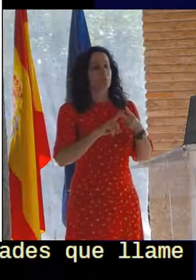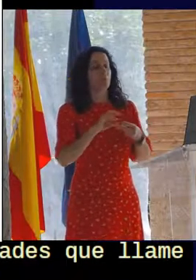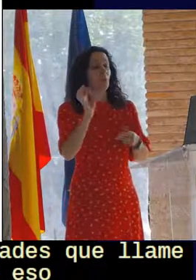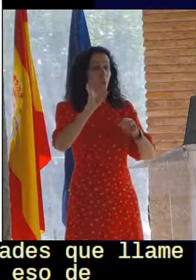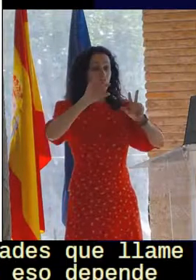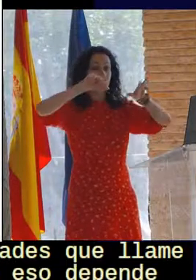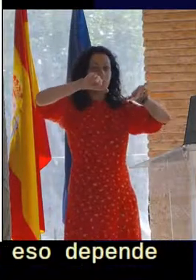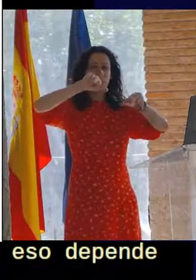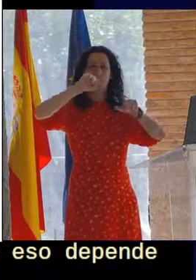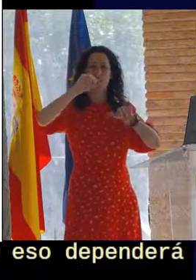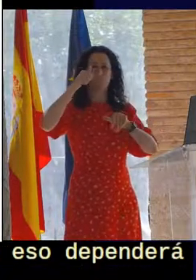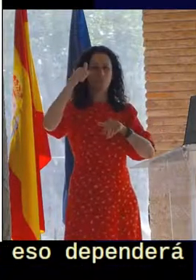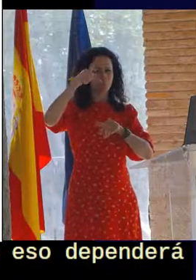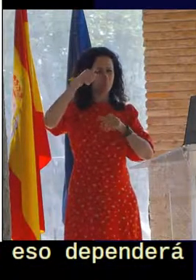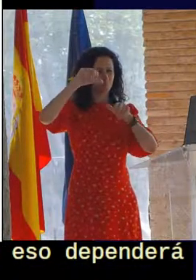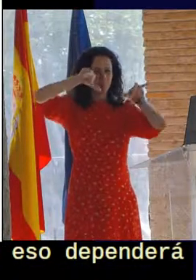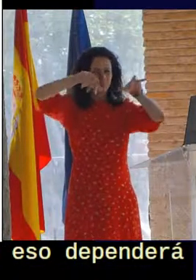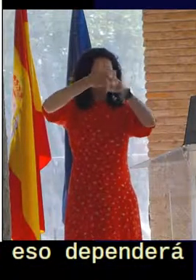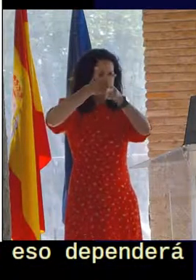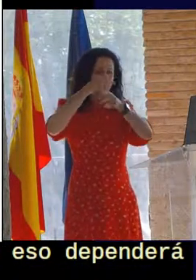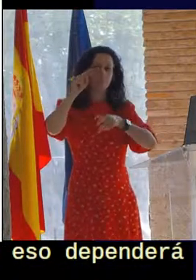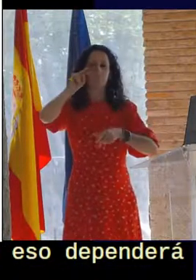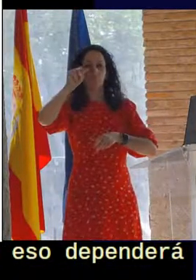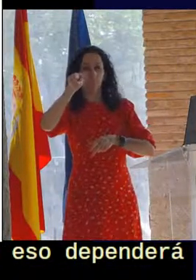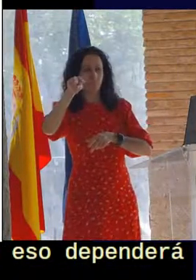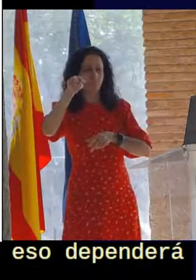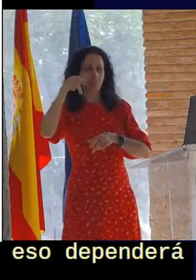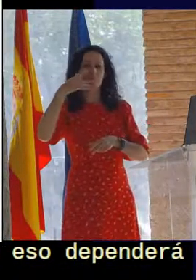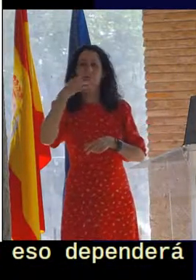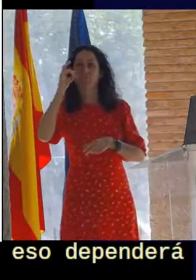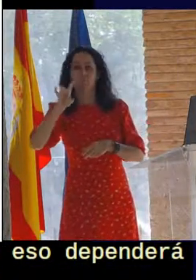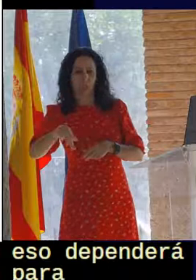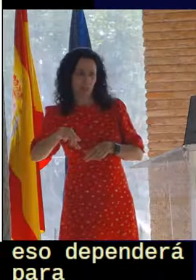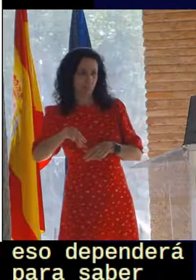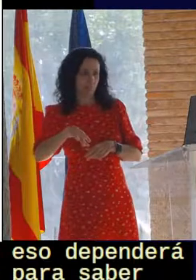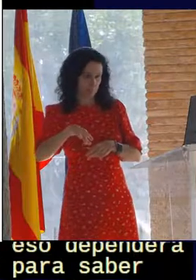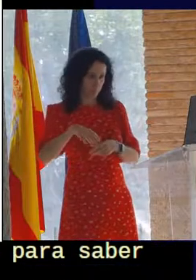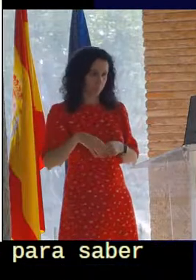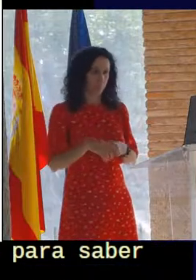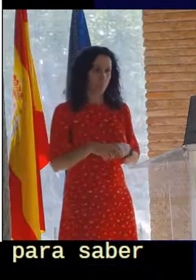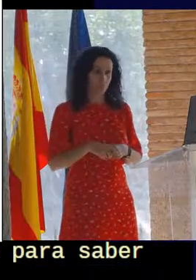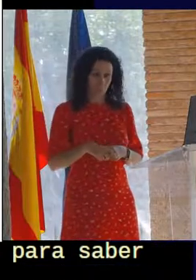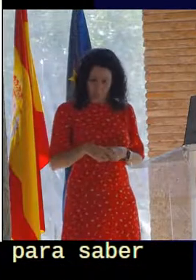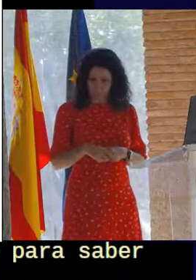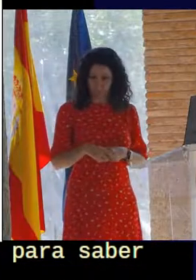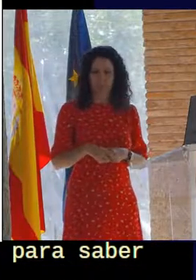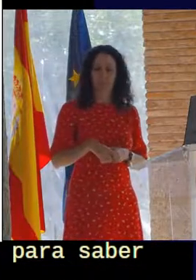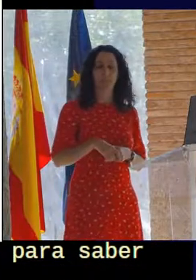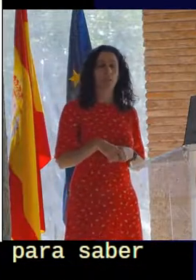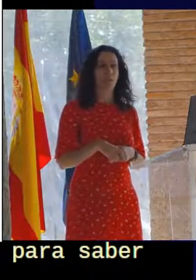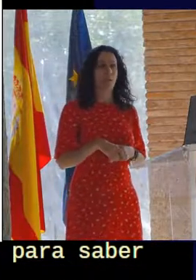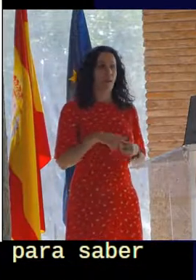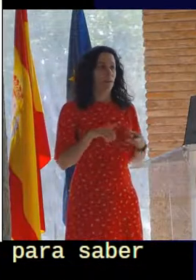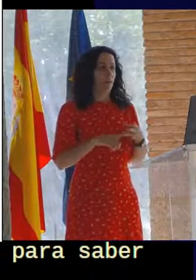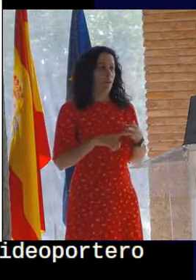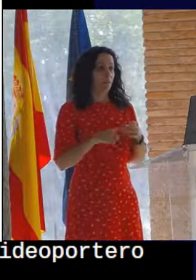Eso depende ya del gusto de la persona e que haya un vop portero para saber quién está llamando a tu puerta